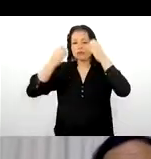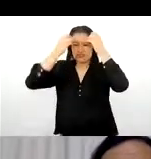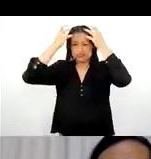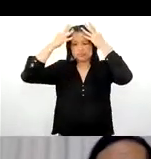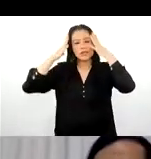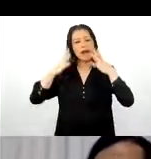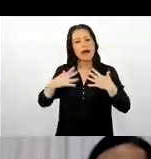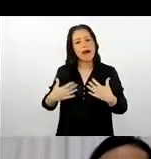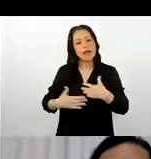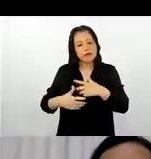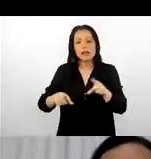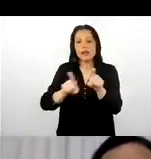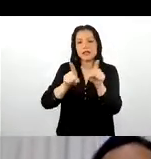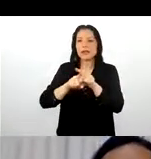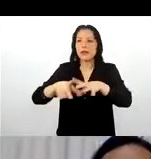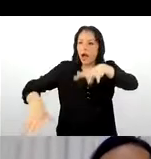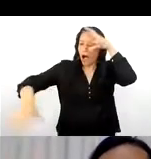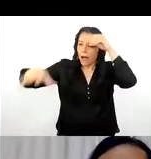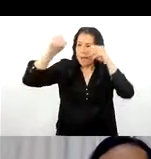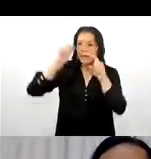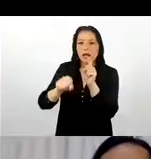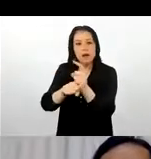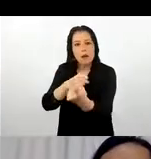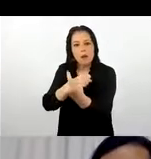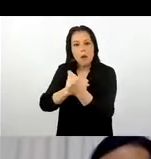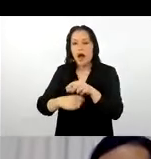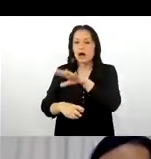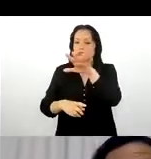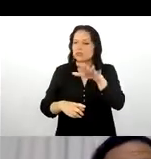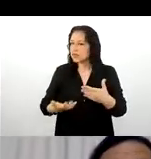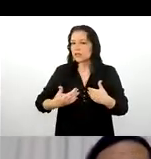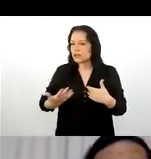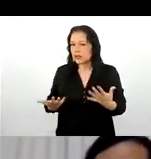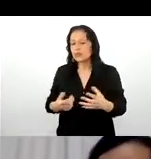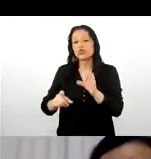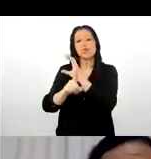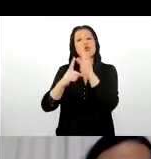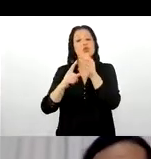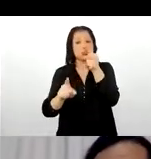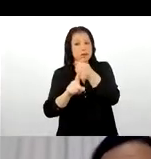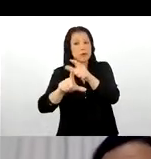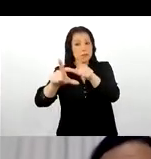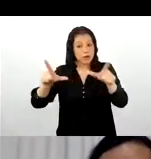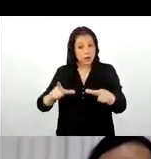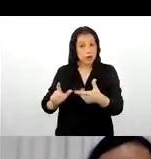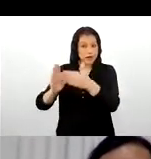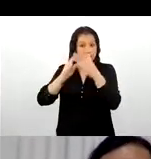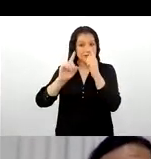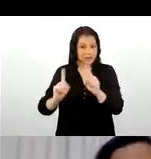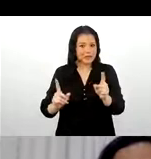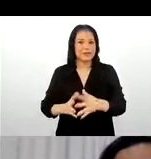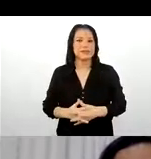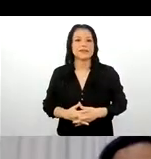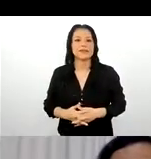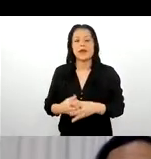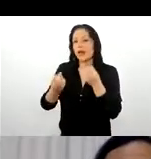sino también es aprender muchísimo lo que tenemos como cultura viva en nuestros territorios. Y bueno,